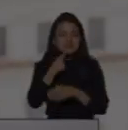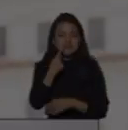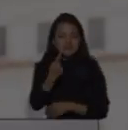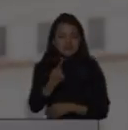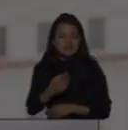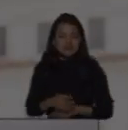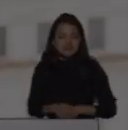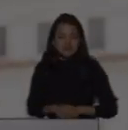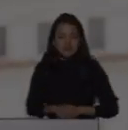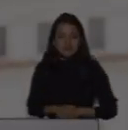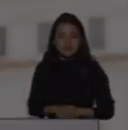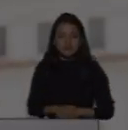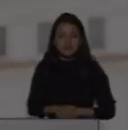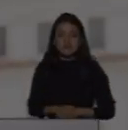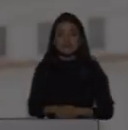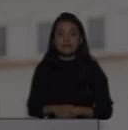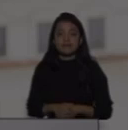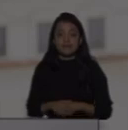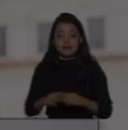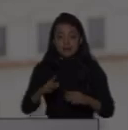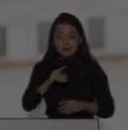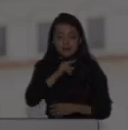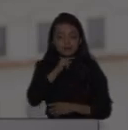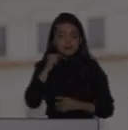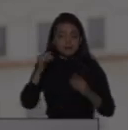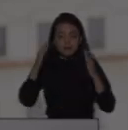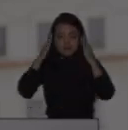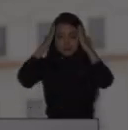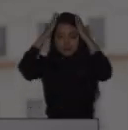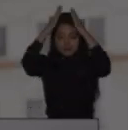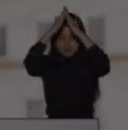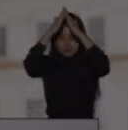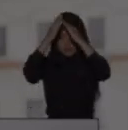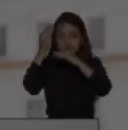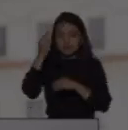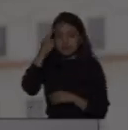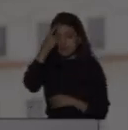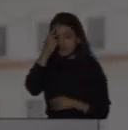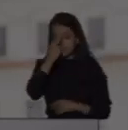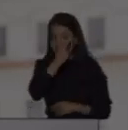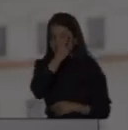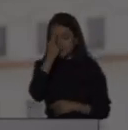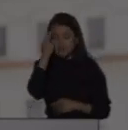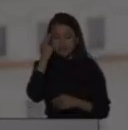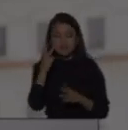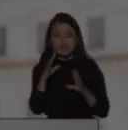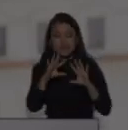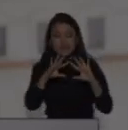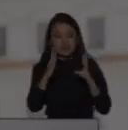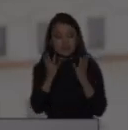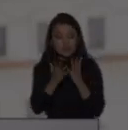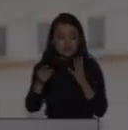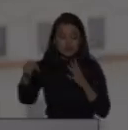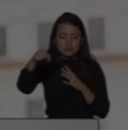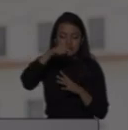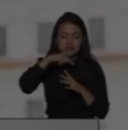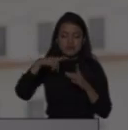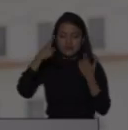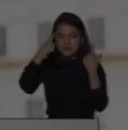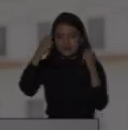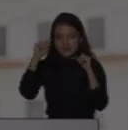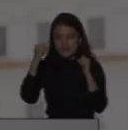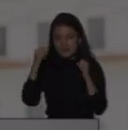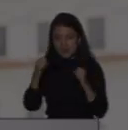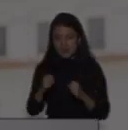La preocupación de los cardenales del mundo por la salud del Papa Francisco, de 86 años de edad, la expresó hoy en diálogo con Noticentro 1